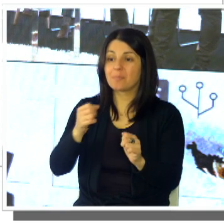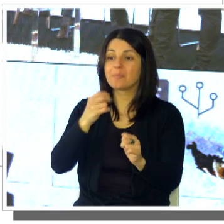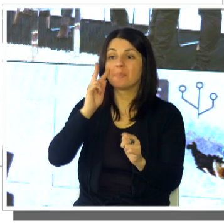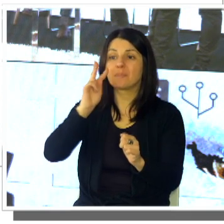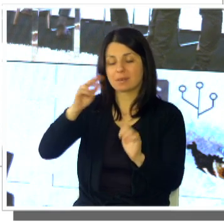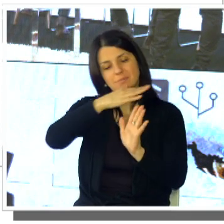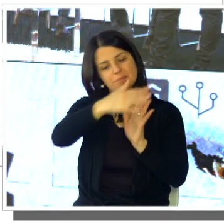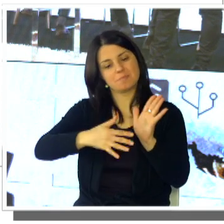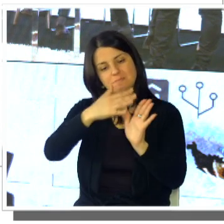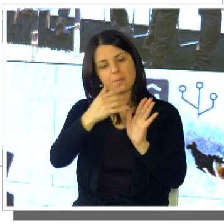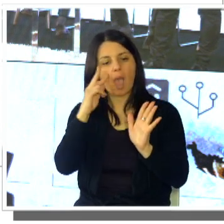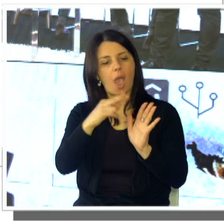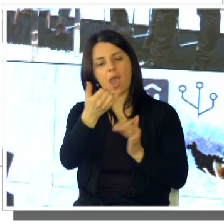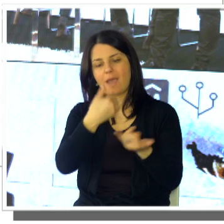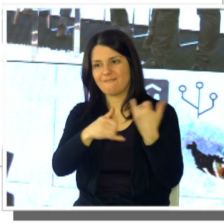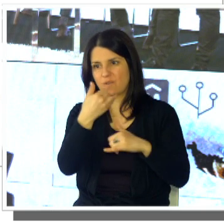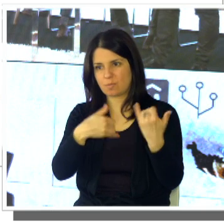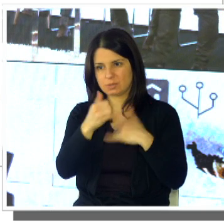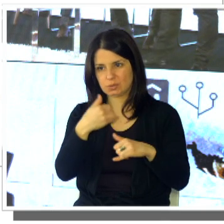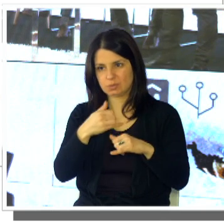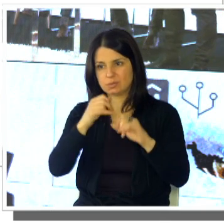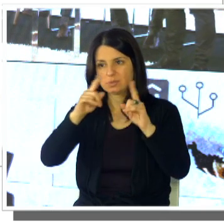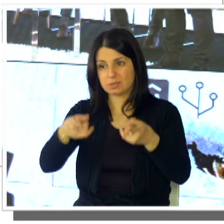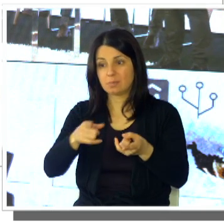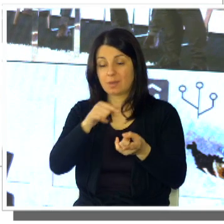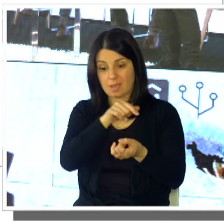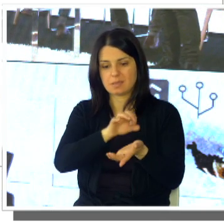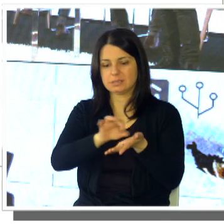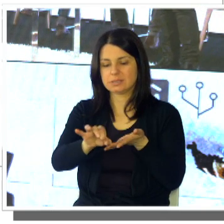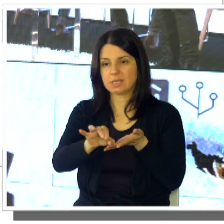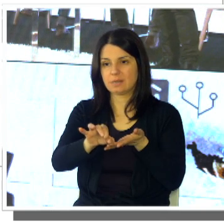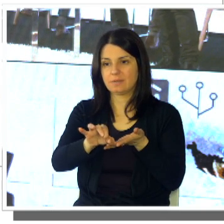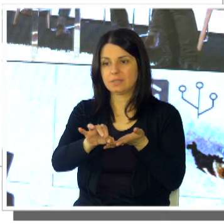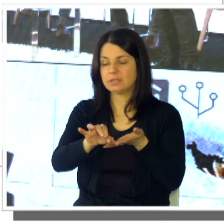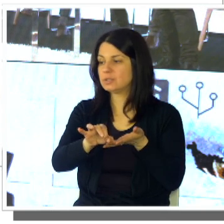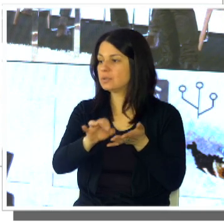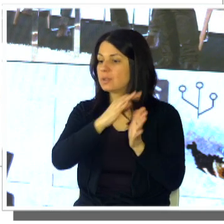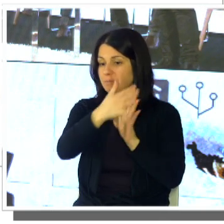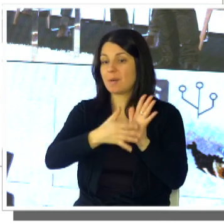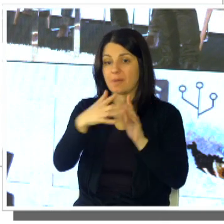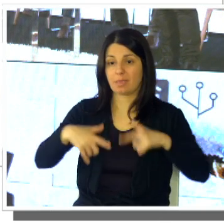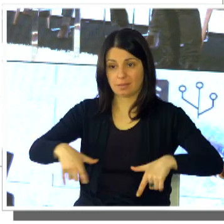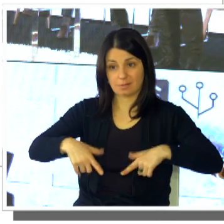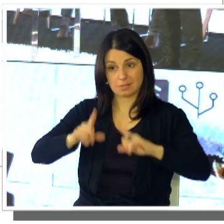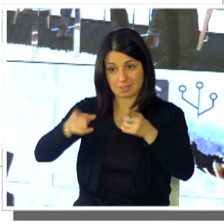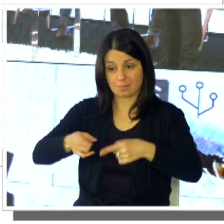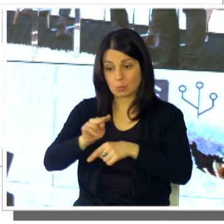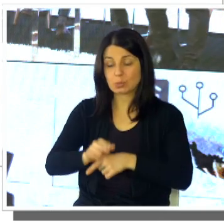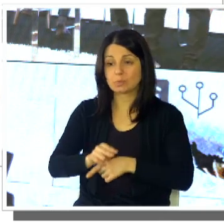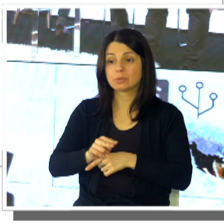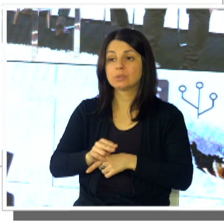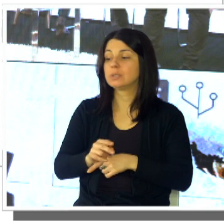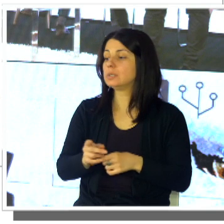mapa la información que tenemos, y usamos también aquí los servicios del servidor de mapas de la Intendencia. Y después